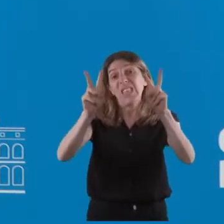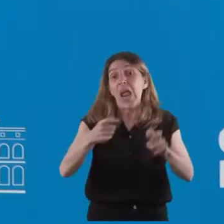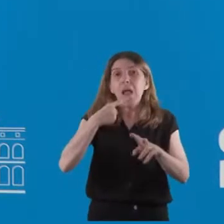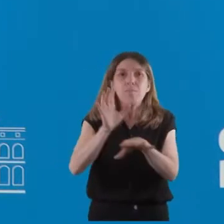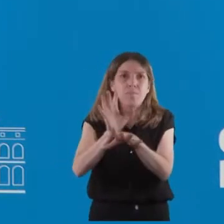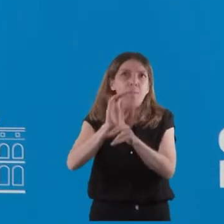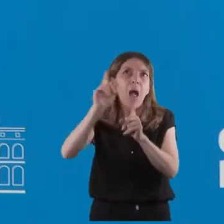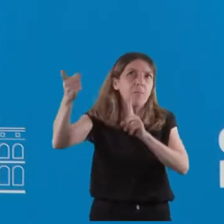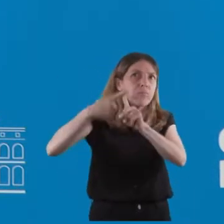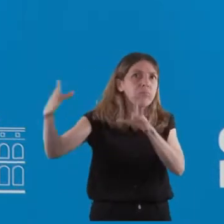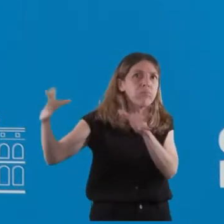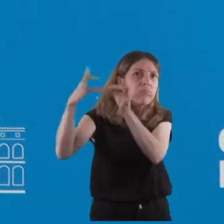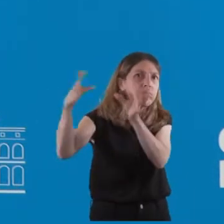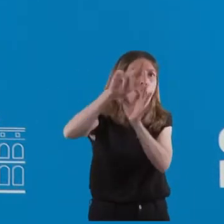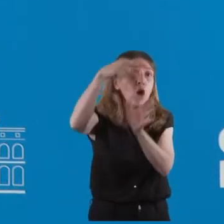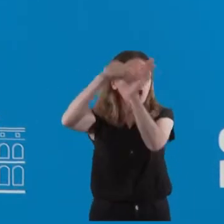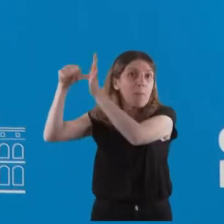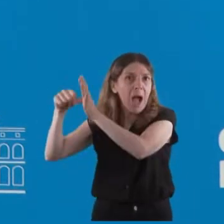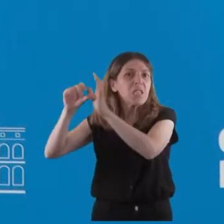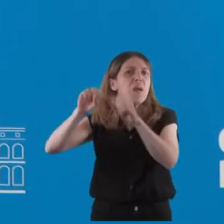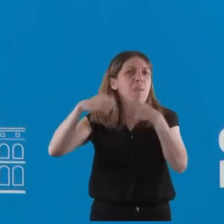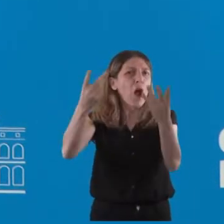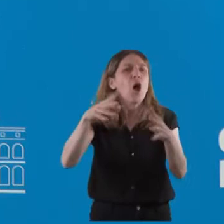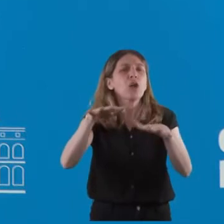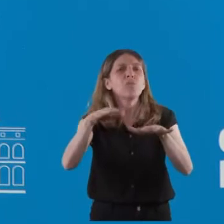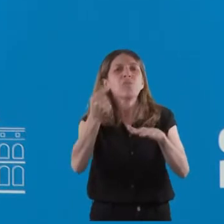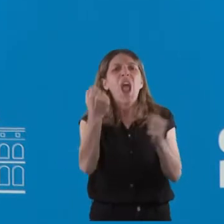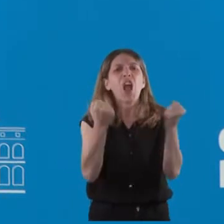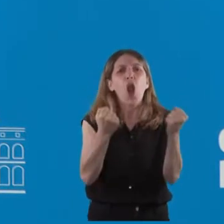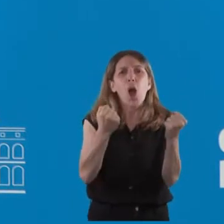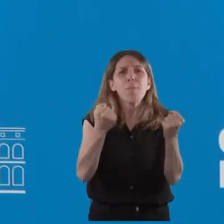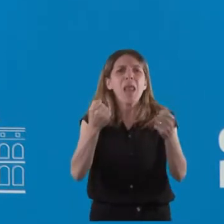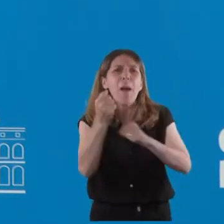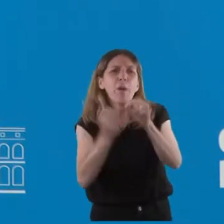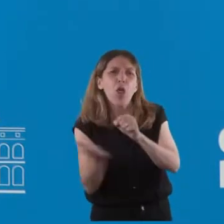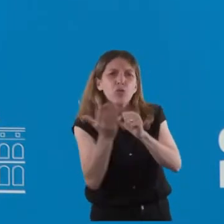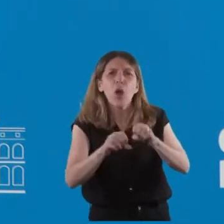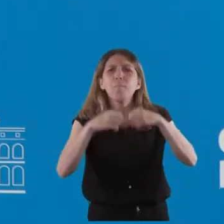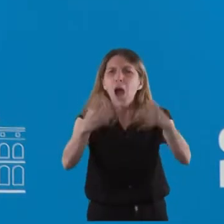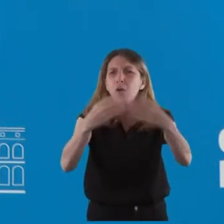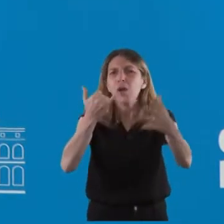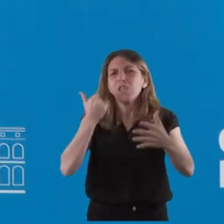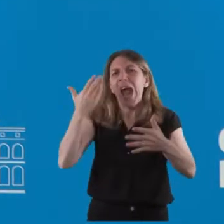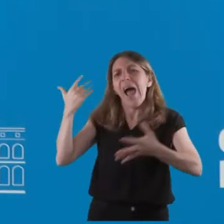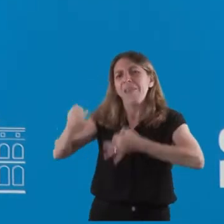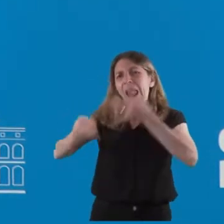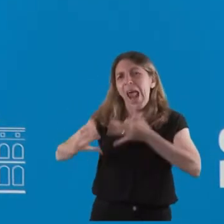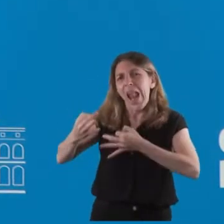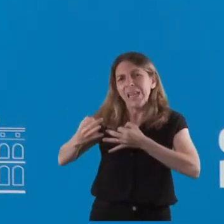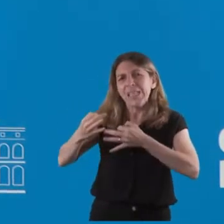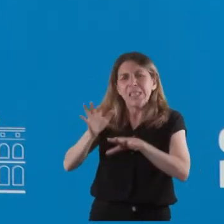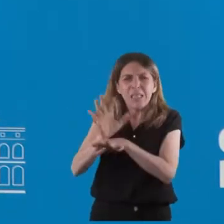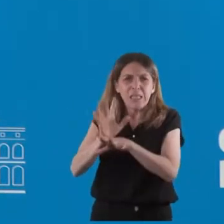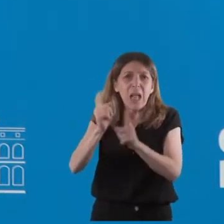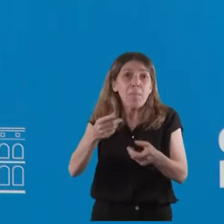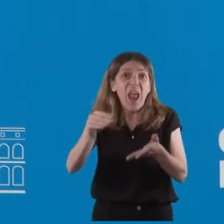mejorando notablemente su situación económica y productiva a partir de los números y de las cifras de crecimiento y sobre todo de crecimiento del empleo